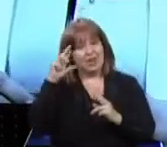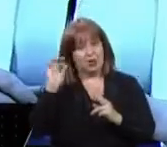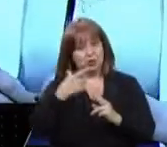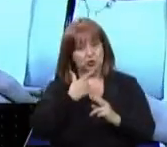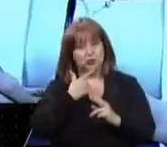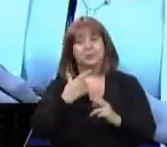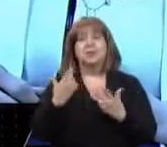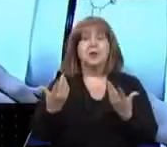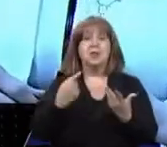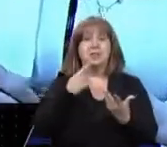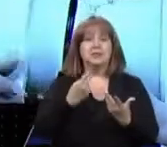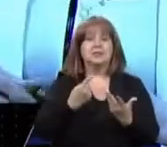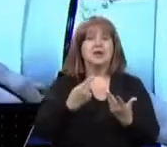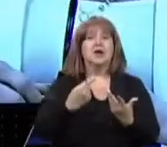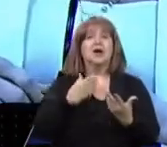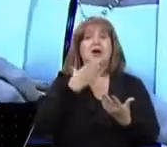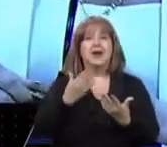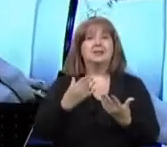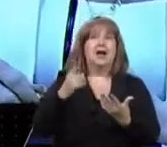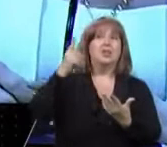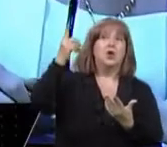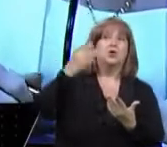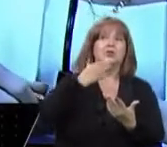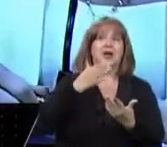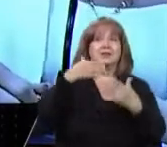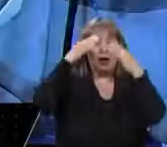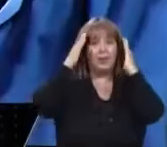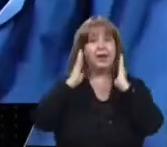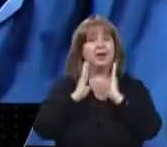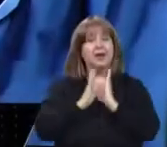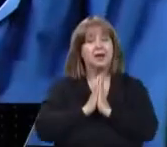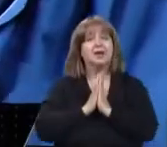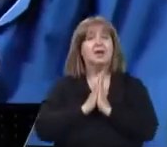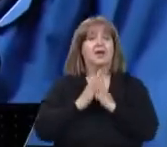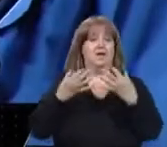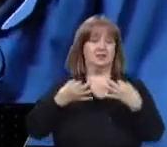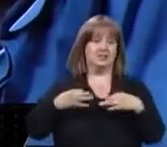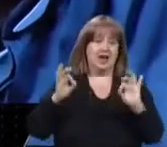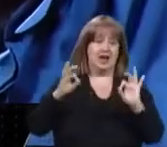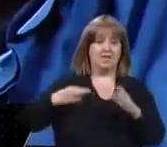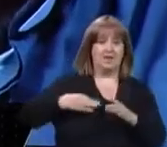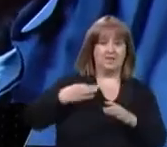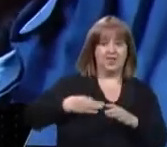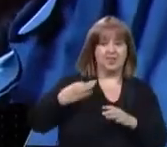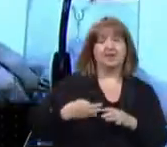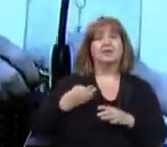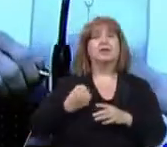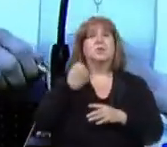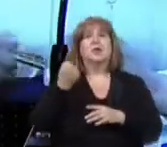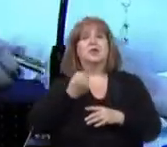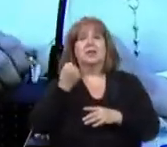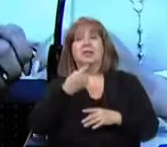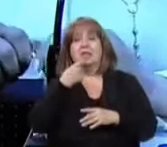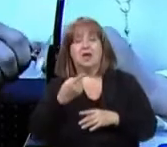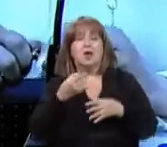dijo, reconoció que gracias a la Virgen y a Dios está viva. En parte de la charla apeló mucho a la necesidad de diálogo para salir del país,